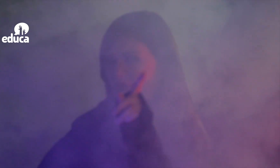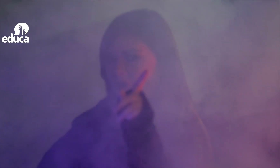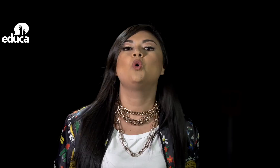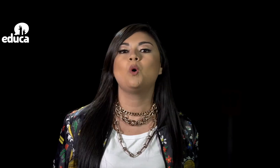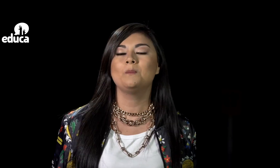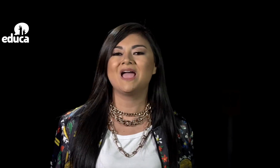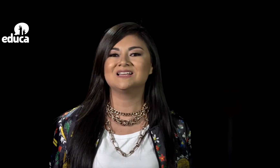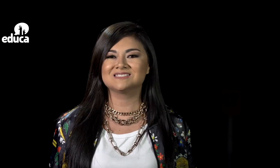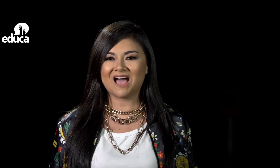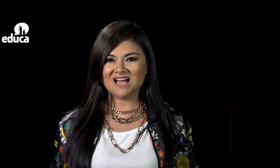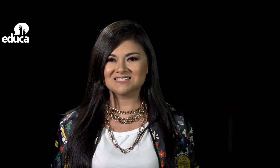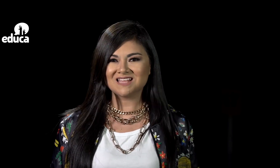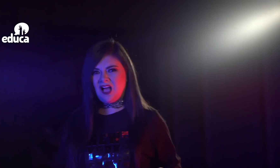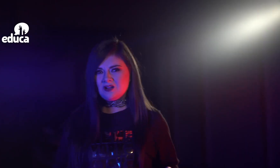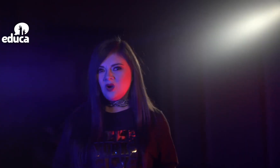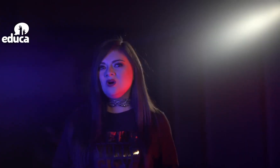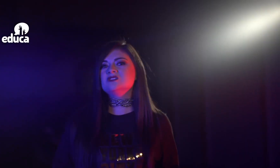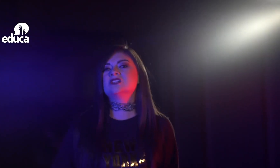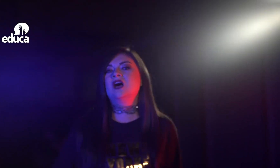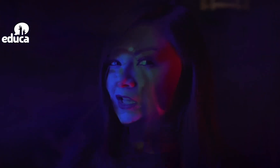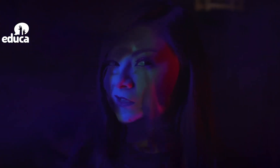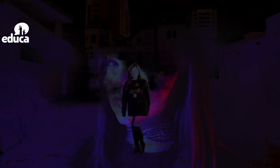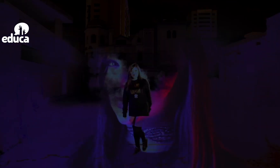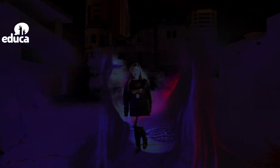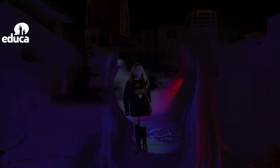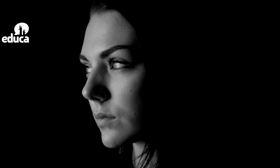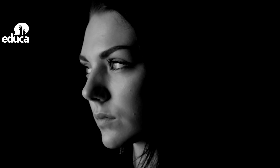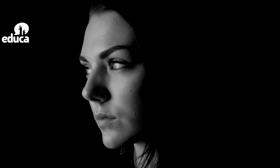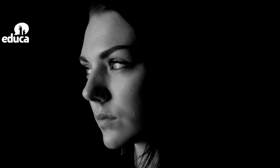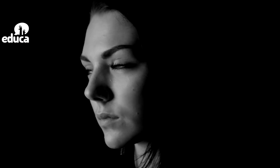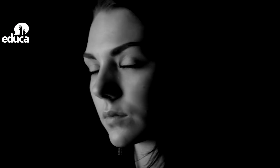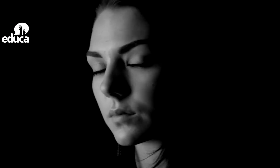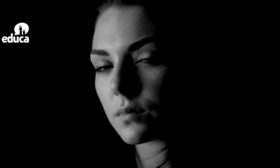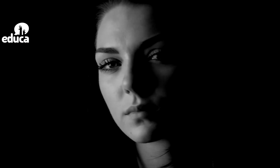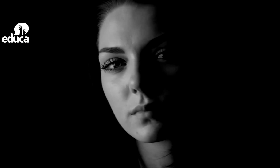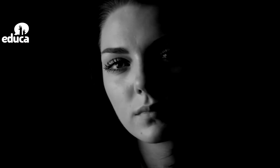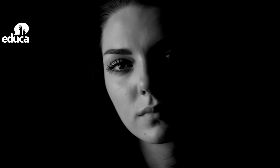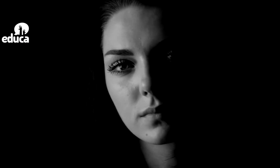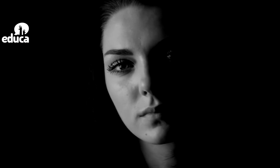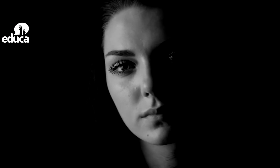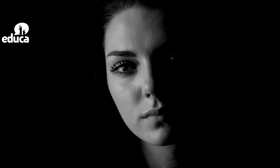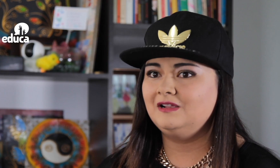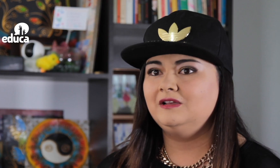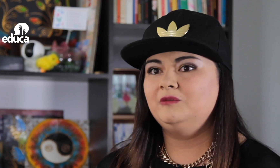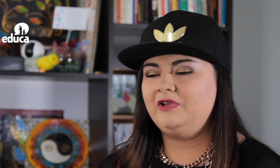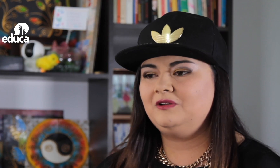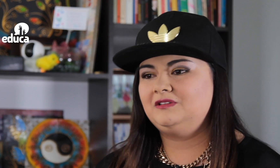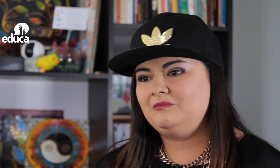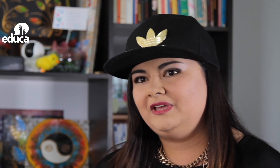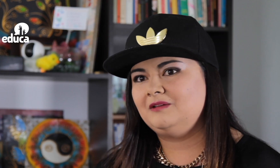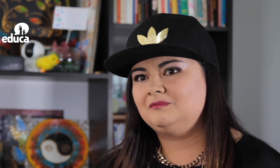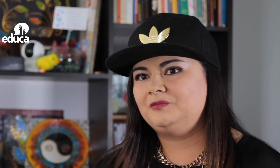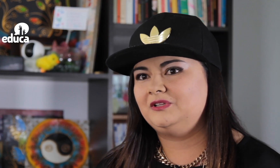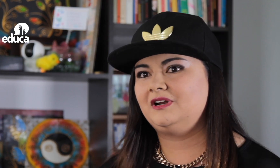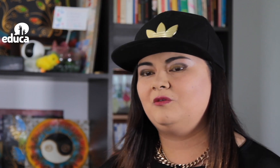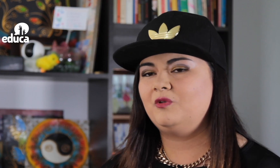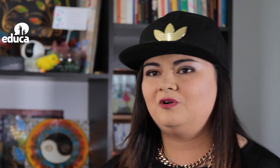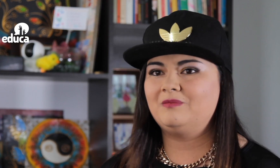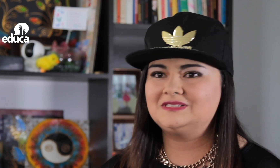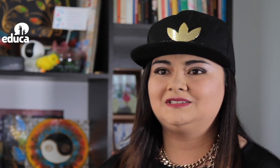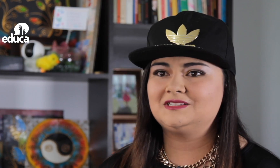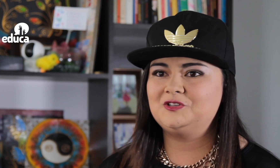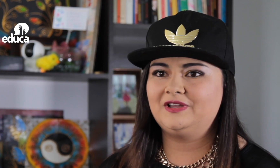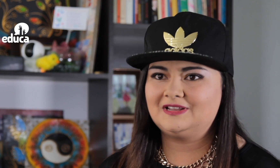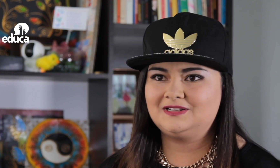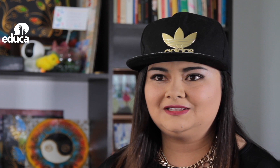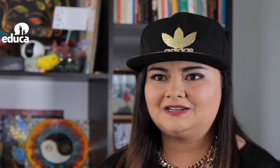que se necesita entregar letras de calidad, además de la música. No tenemos que abandonar la calidad musical, pero también ponerle un poco